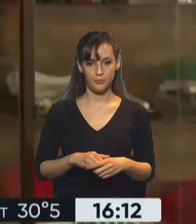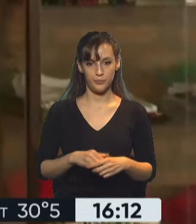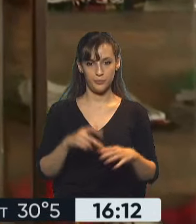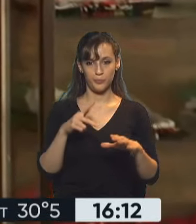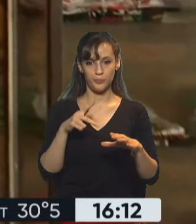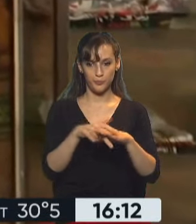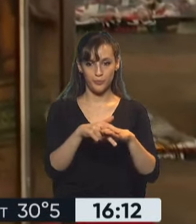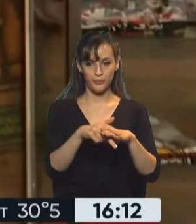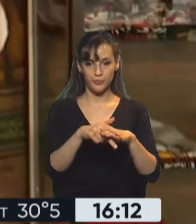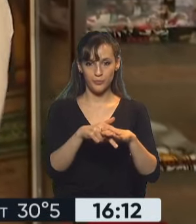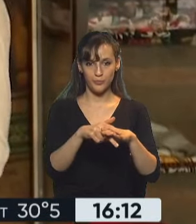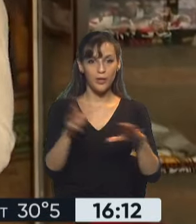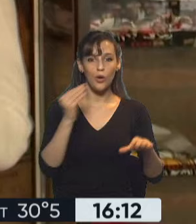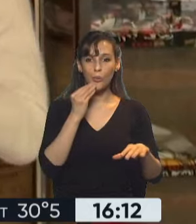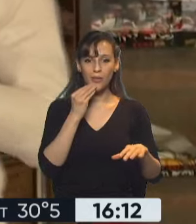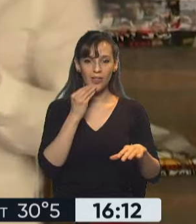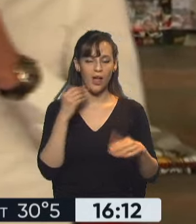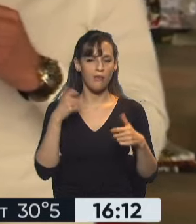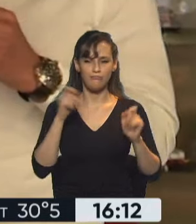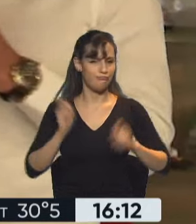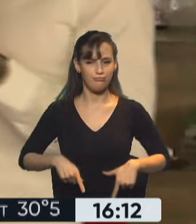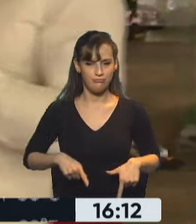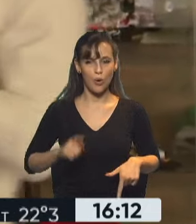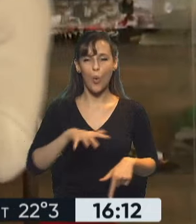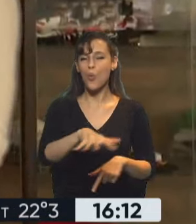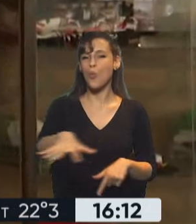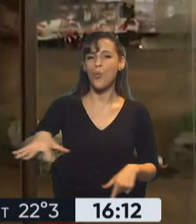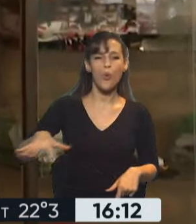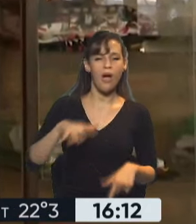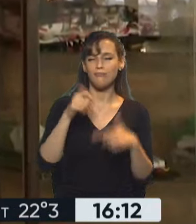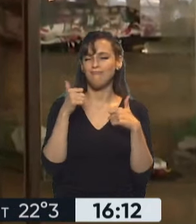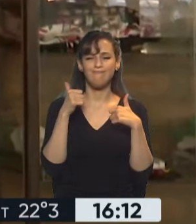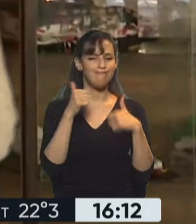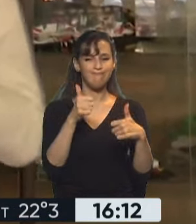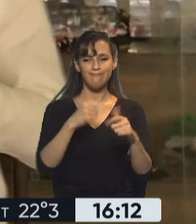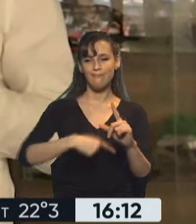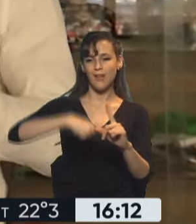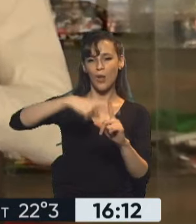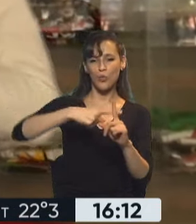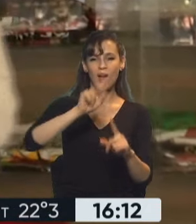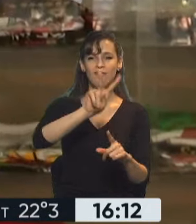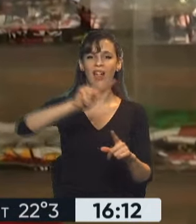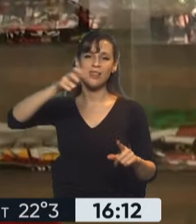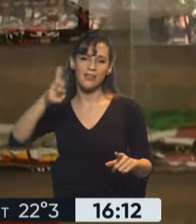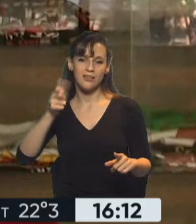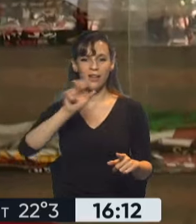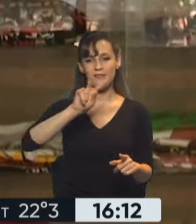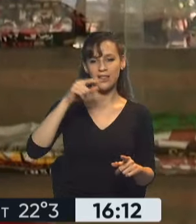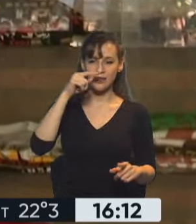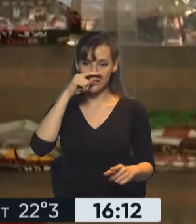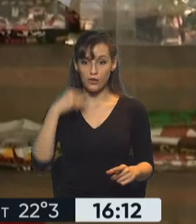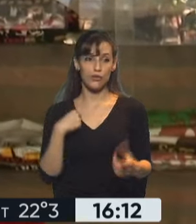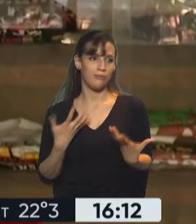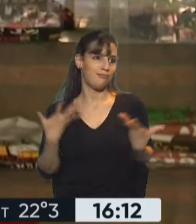hermosos regionales, estoy en un lugar emblemático, la temperatura de 26, 27 grados, ¿cómo no voy a estar con